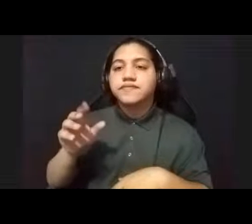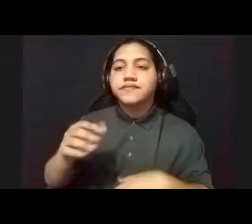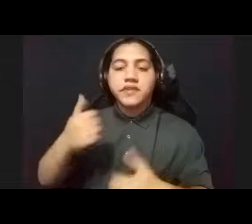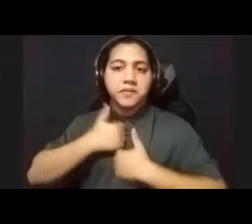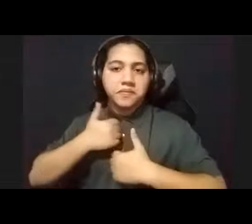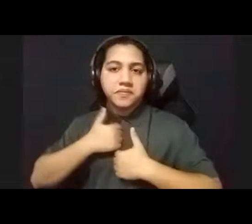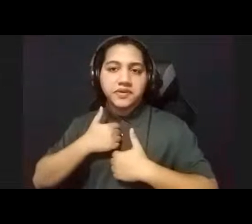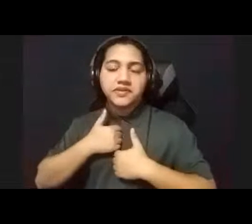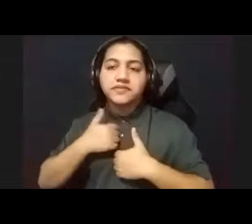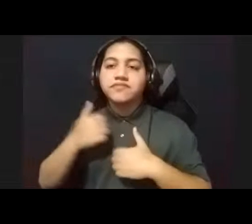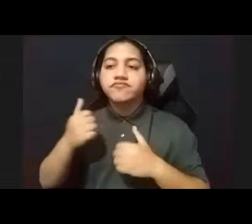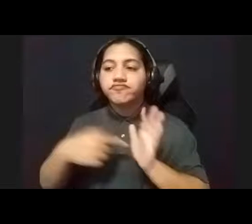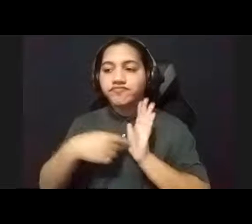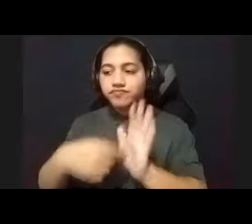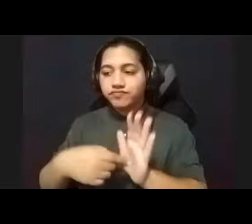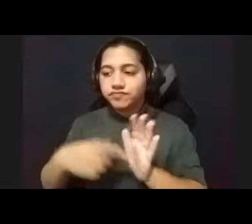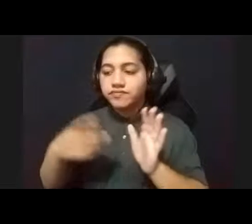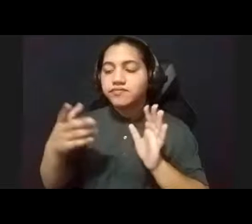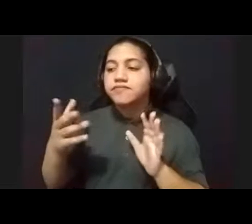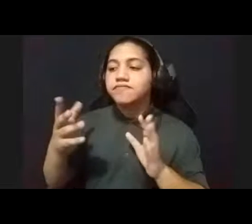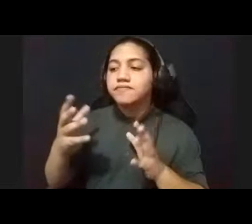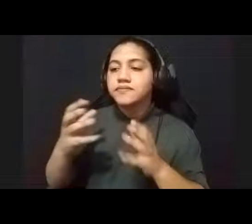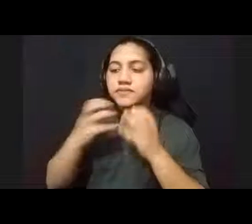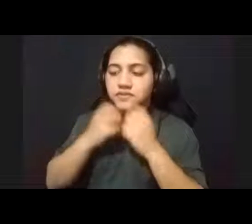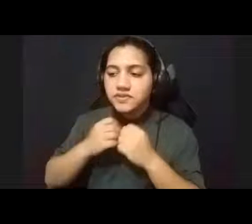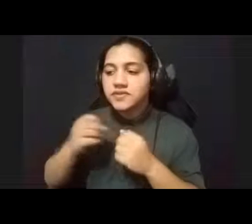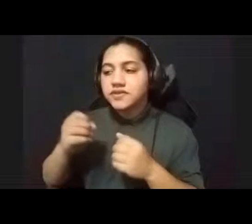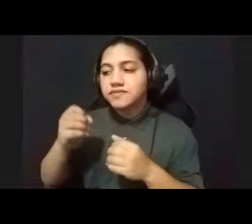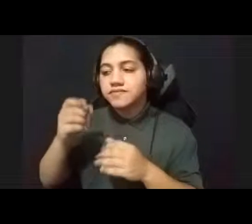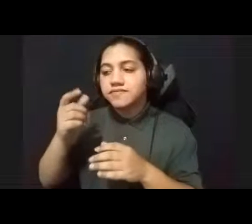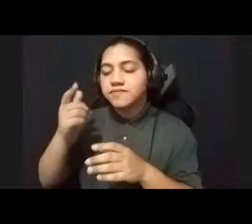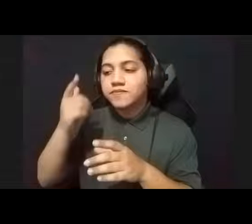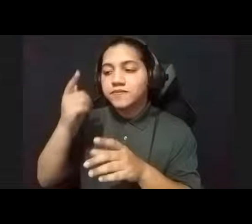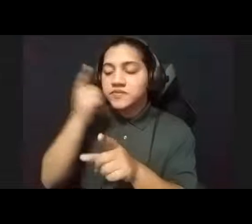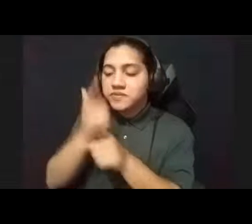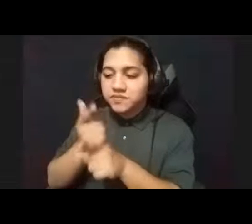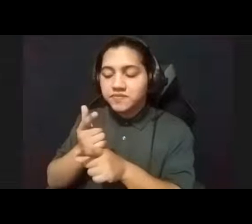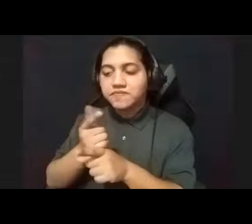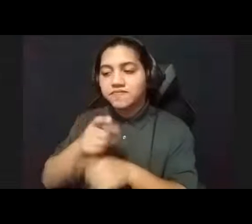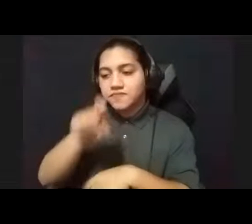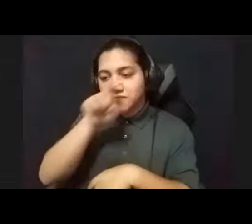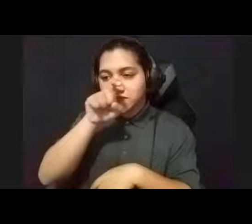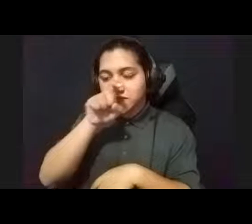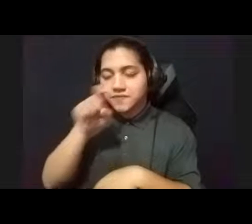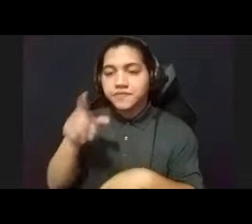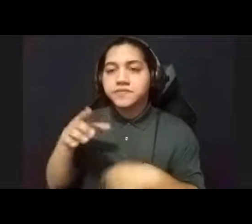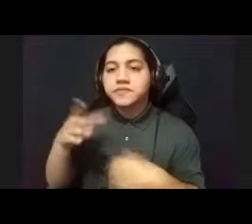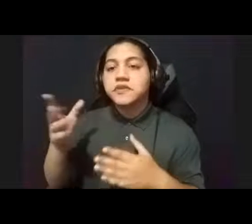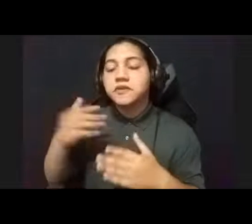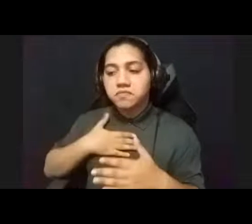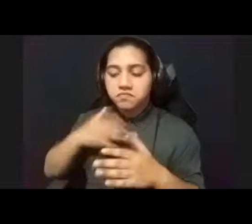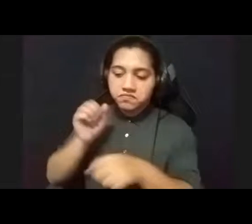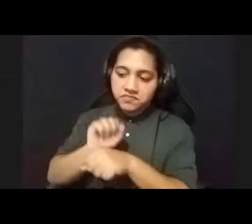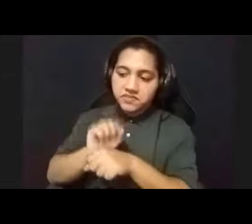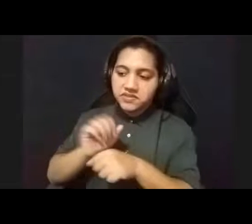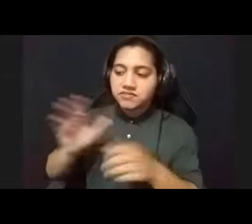y olvidadas hermanas brujas. Mi trabajo podrá animar a otros que no son historiadores como yo, que no lo